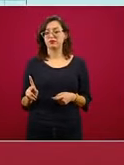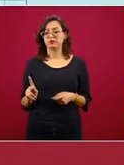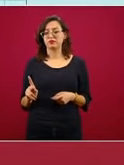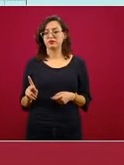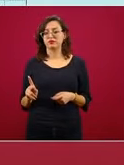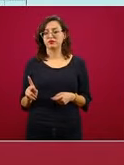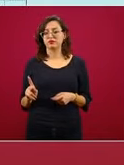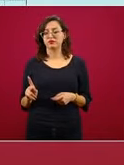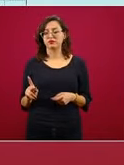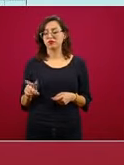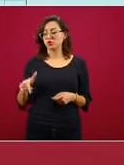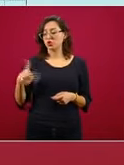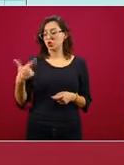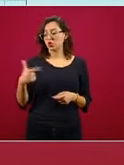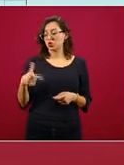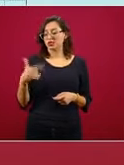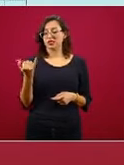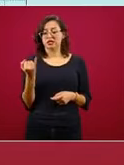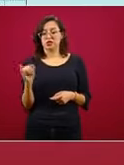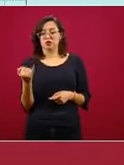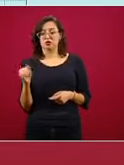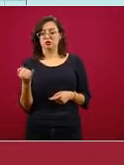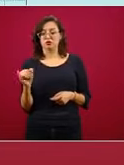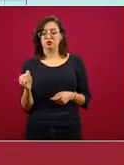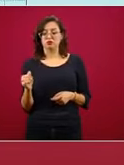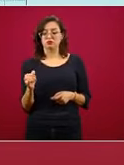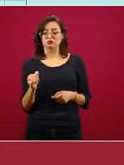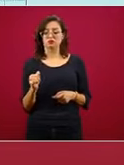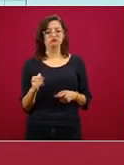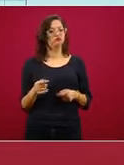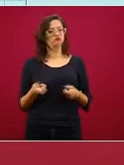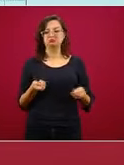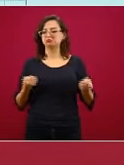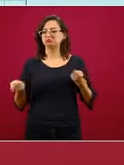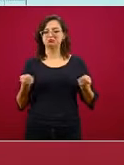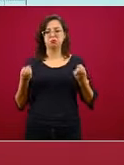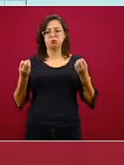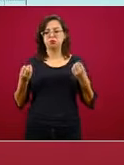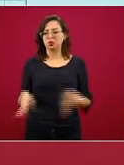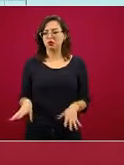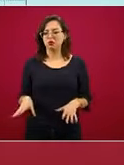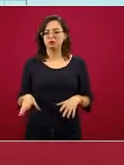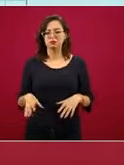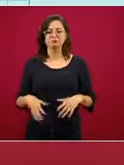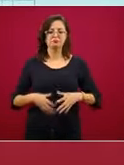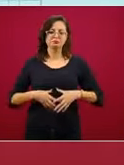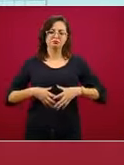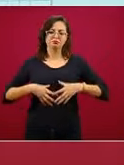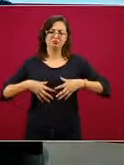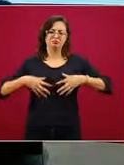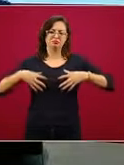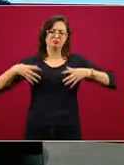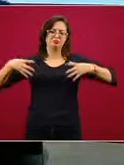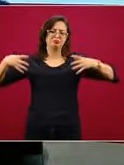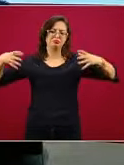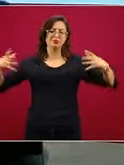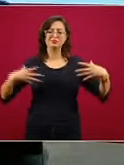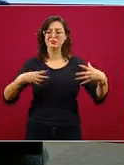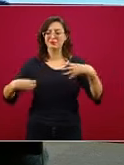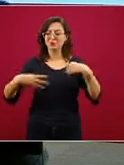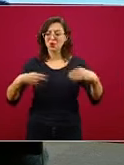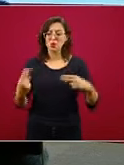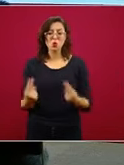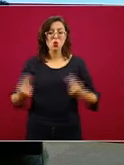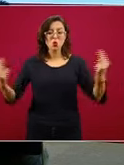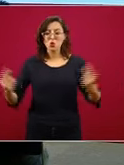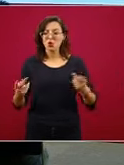el 12 de junio se perdió el control y se está yendo para arriba. Urge